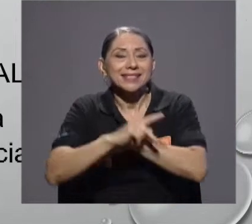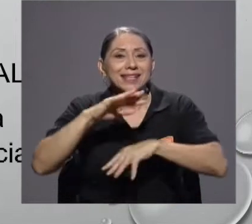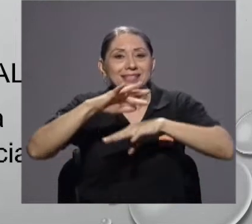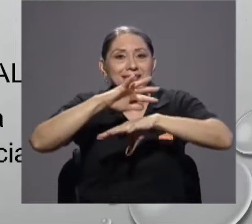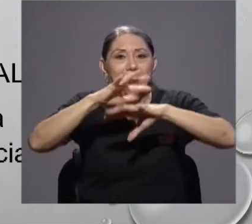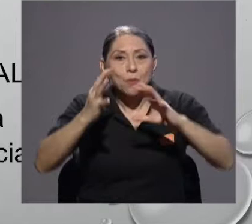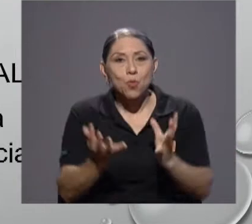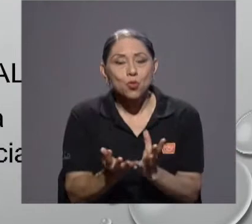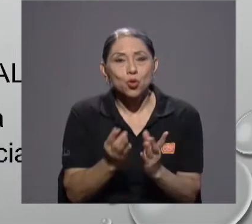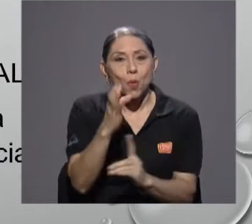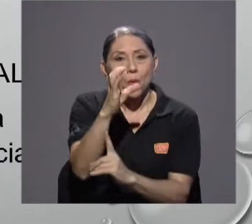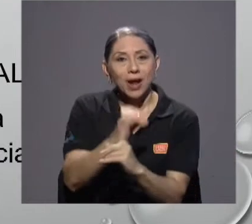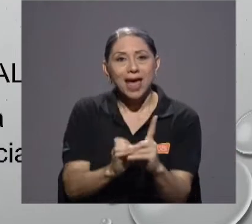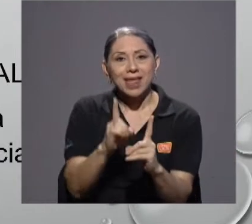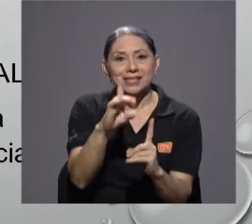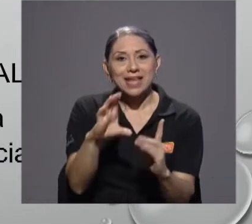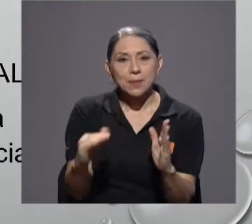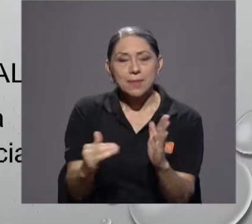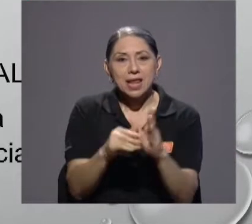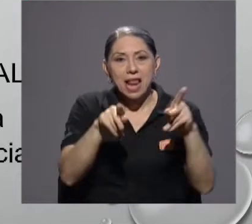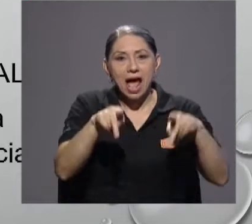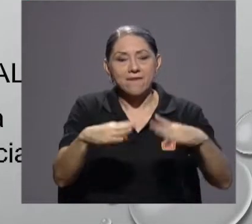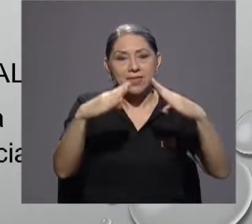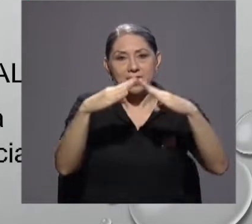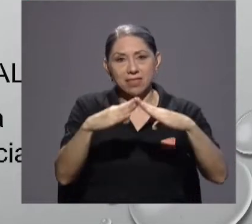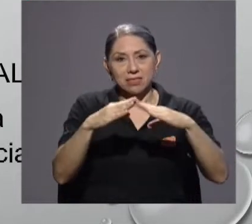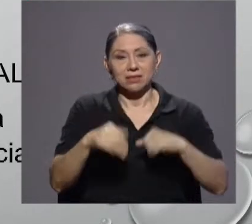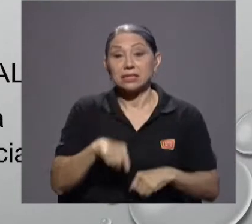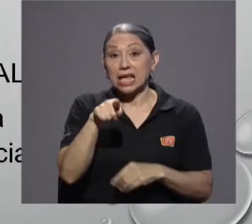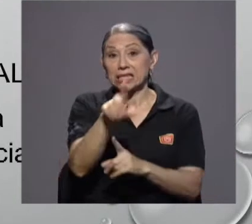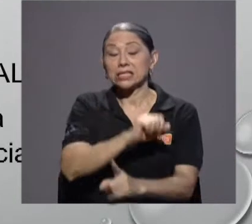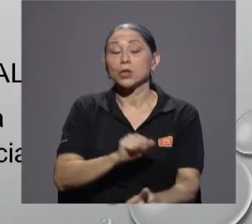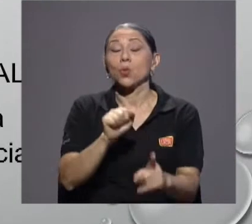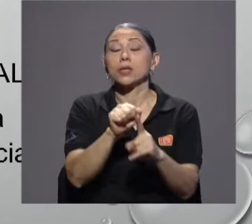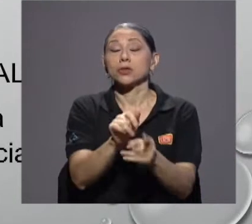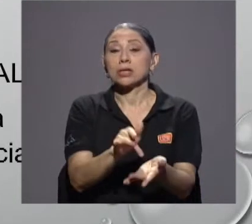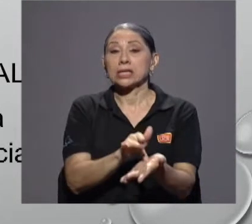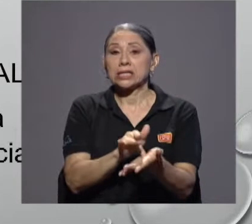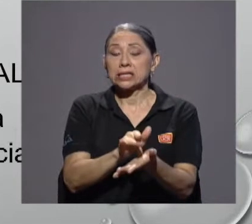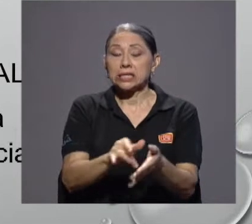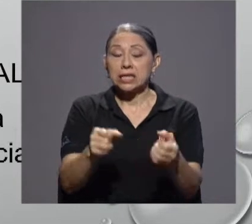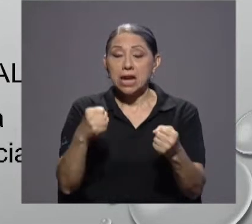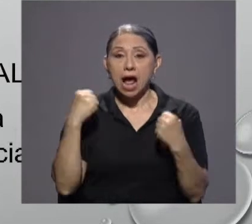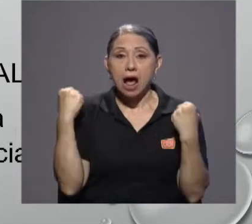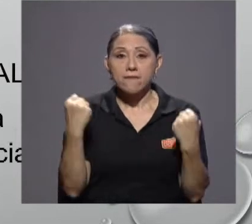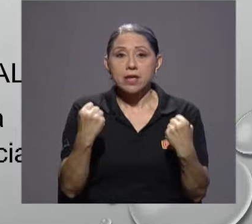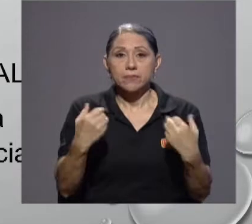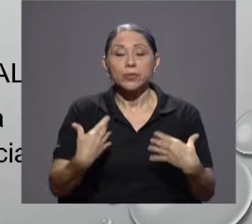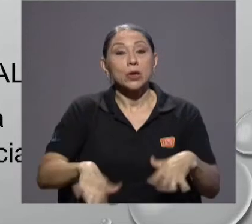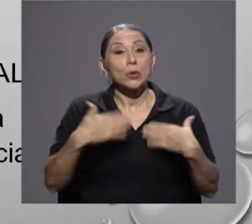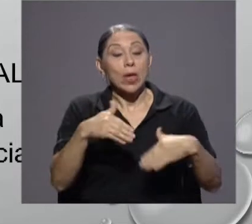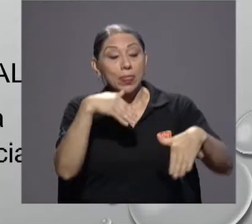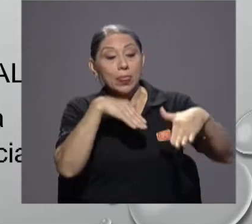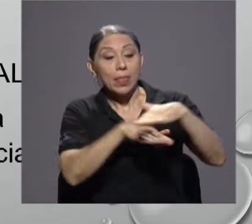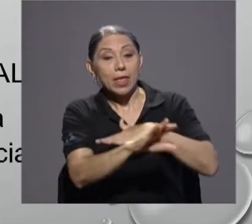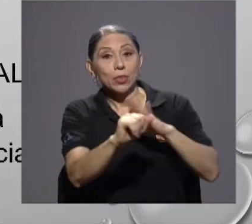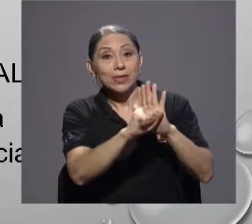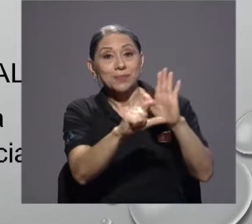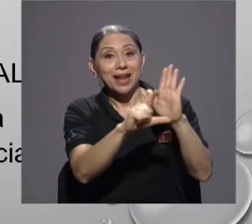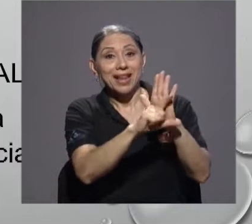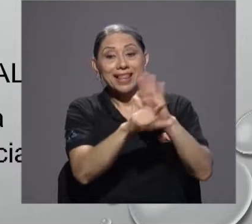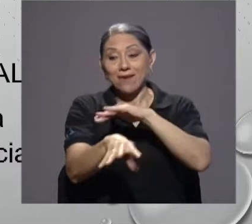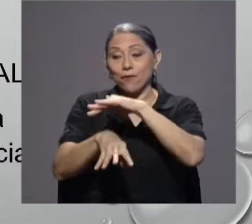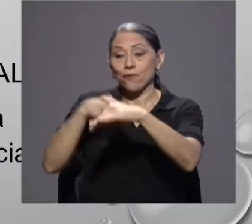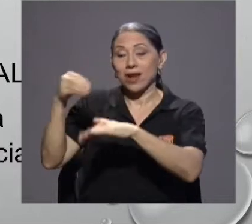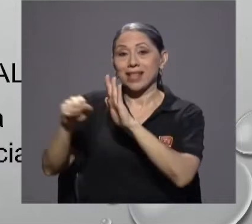habitantes, ¿verdad? Entonces eso es una situación grave. Hay mucha gente dentro y fuera de la Asamblea Legislativa que no quiere entender